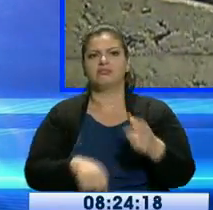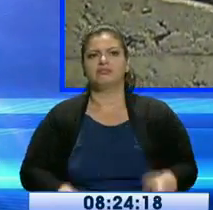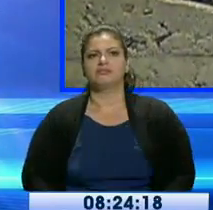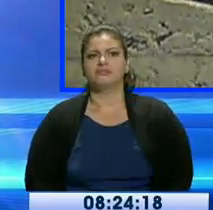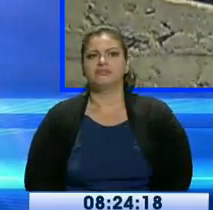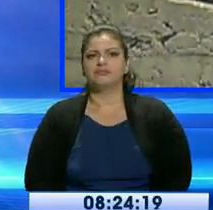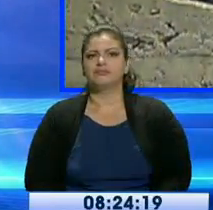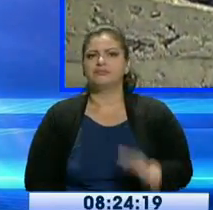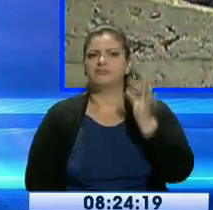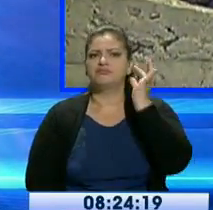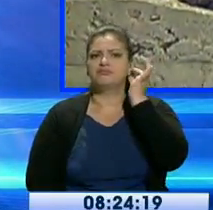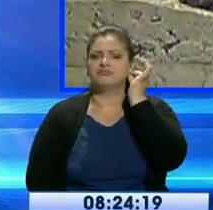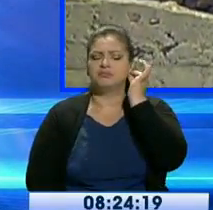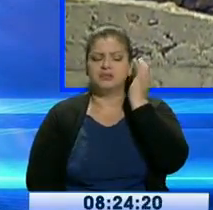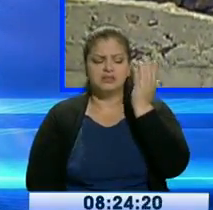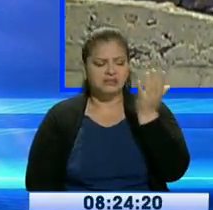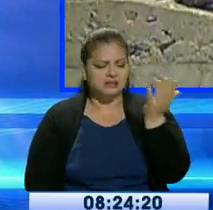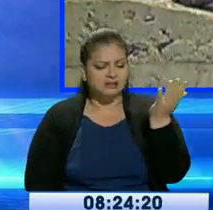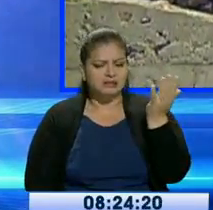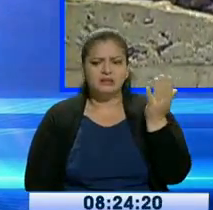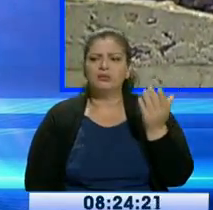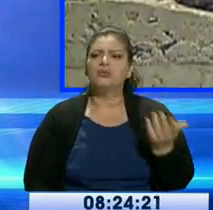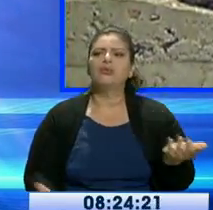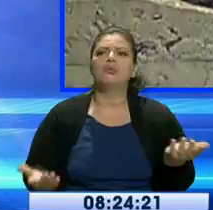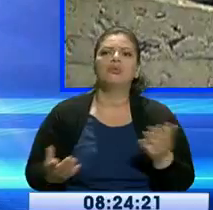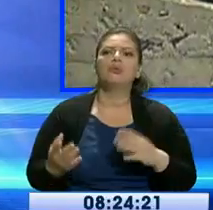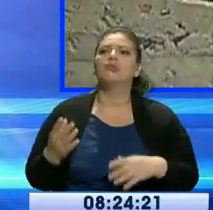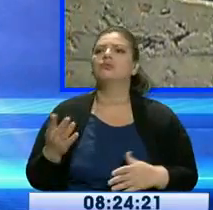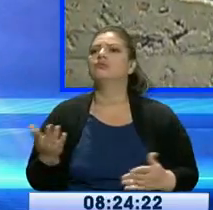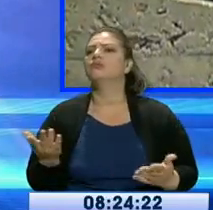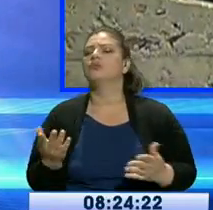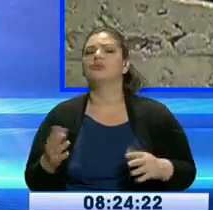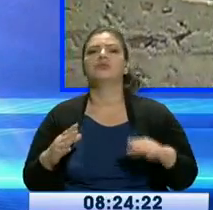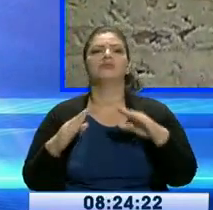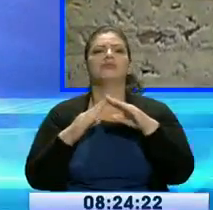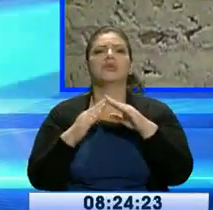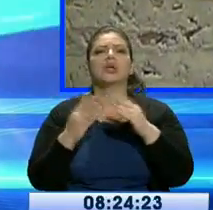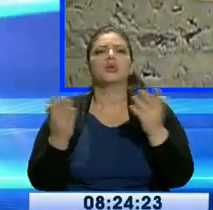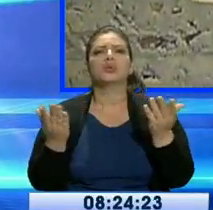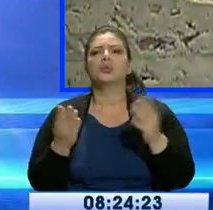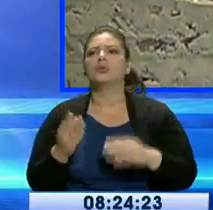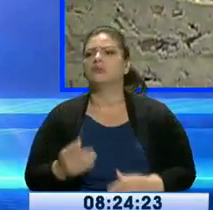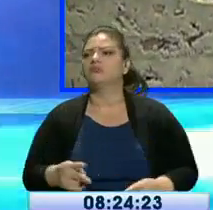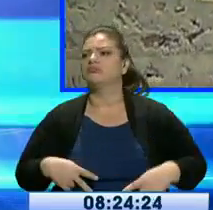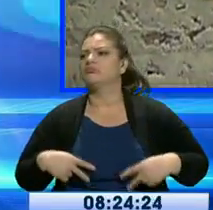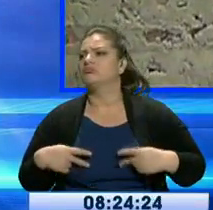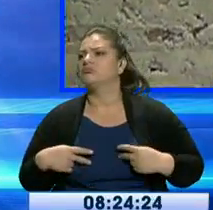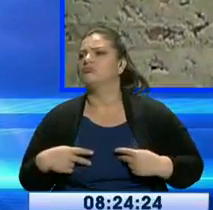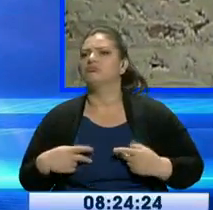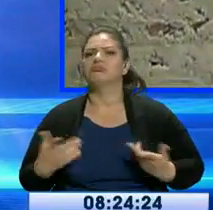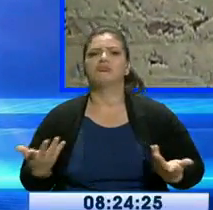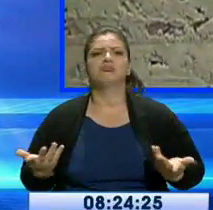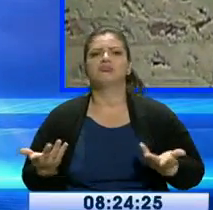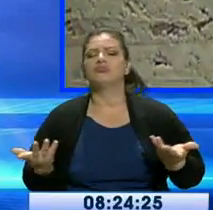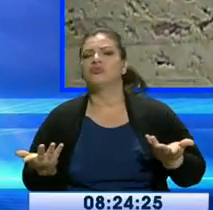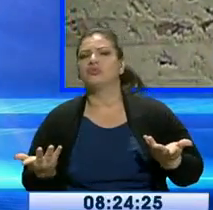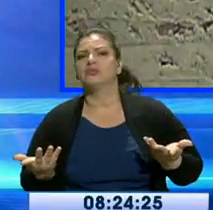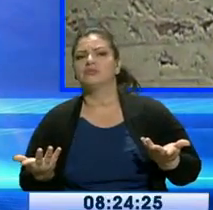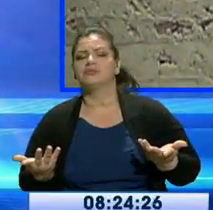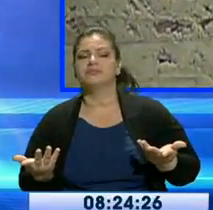sector quizá no hay un sitio adecuado para poderlas mantener. ¿Dónde van a ir? Y con toda la familia que